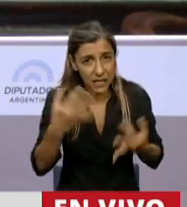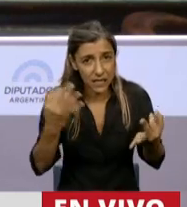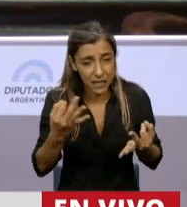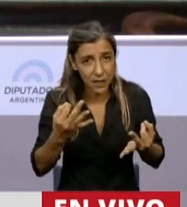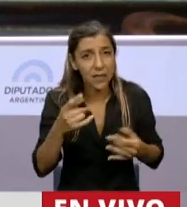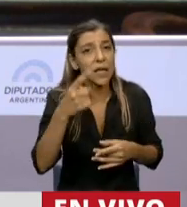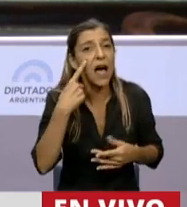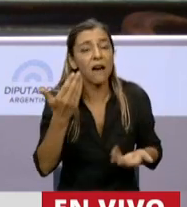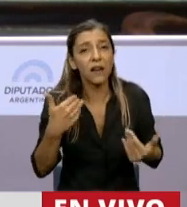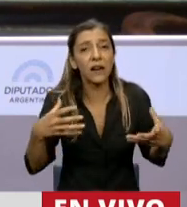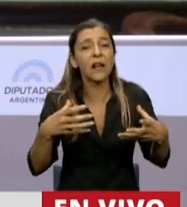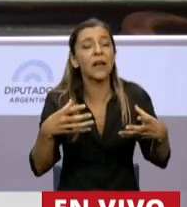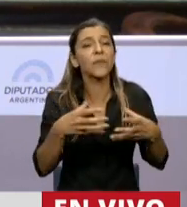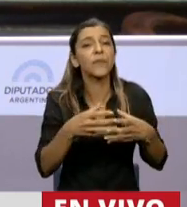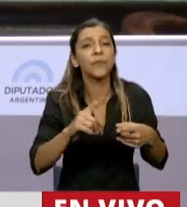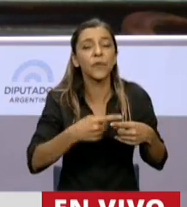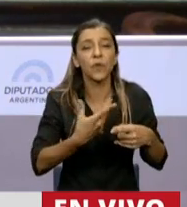diputados del oficialismo del decreto